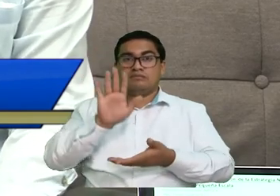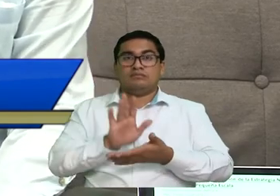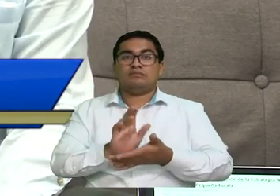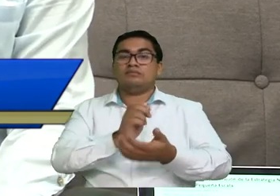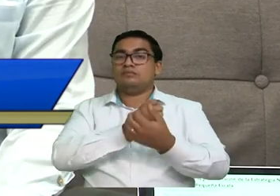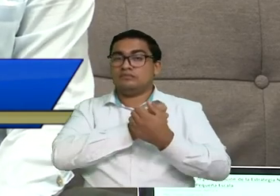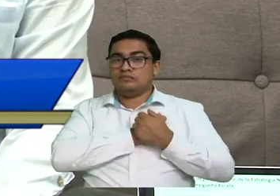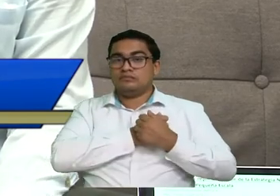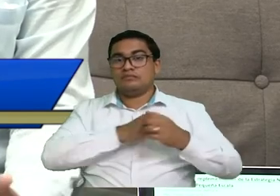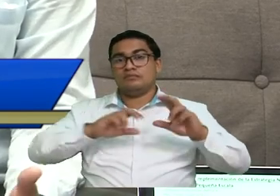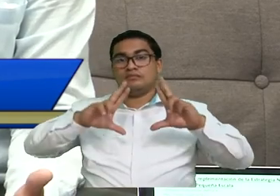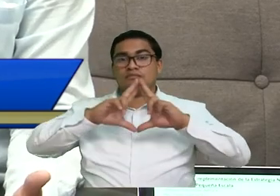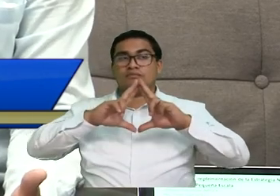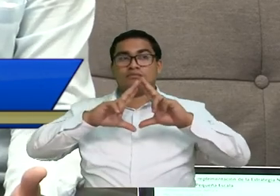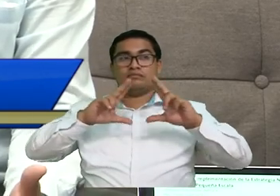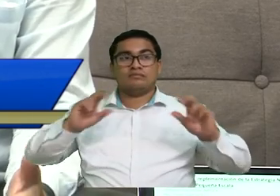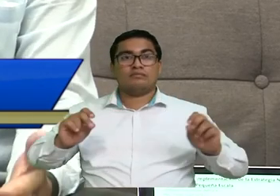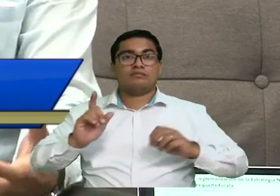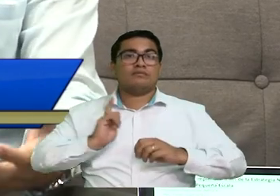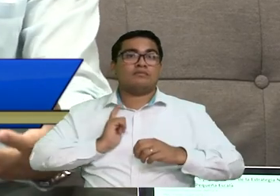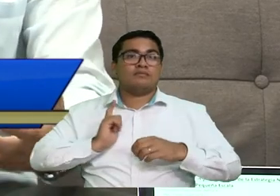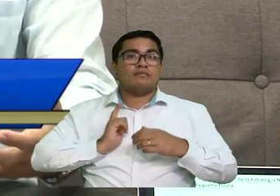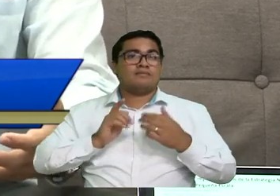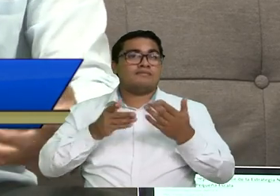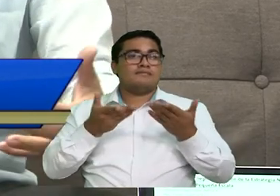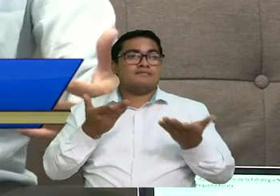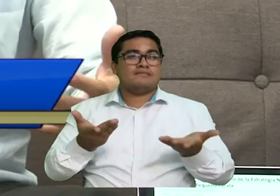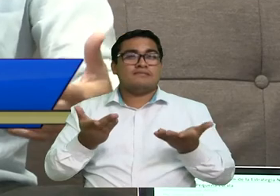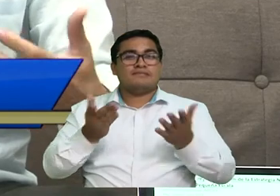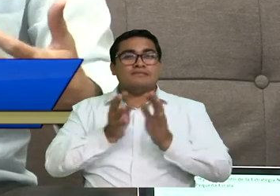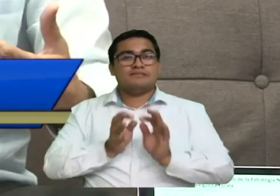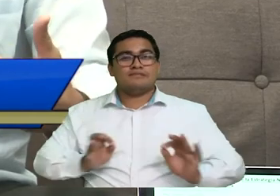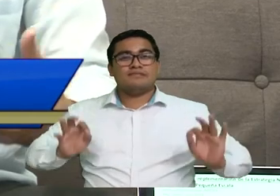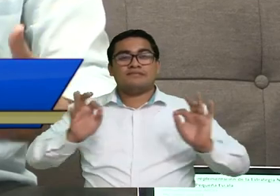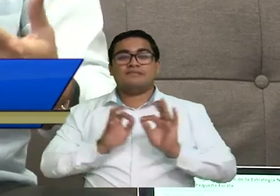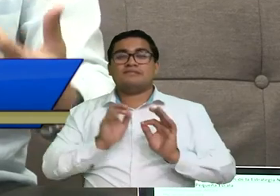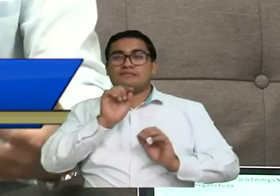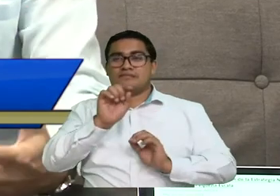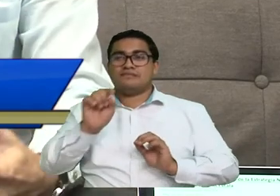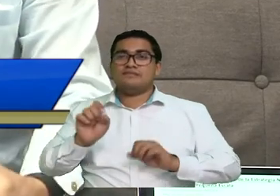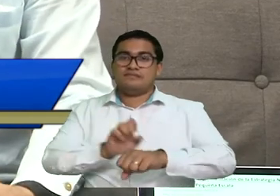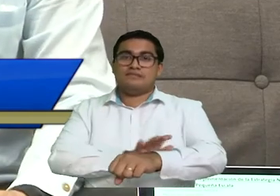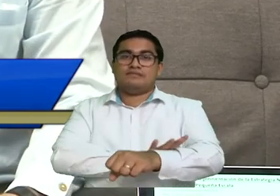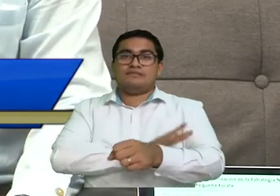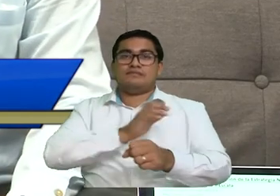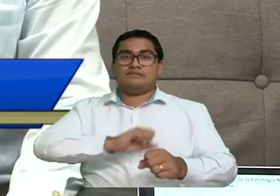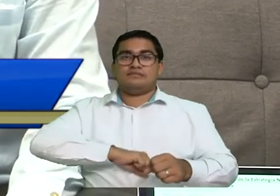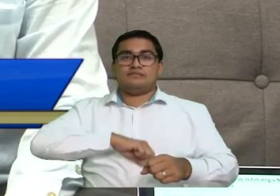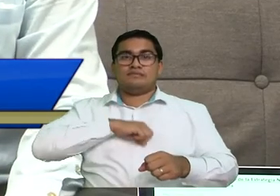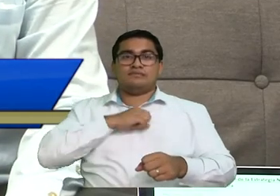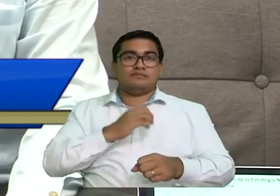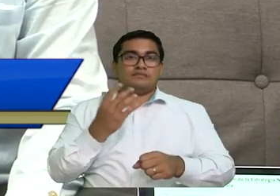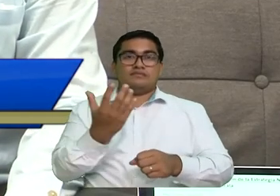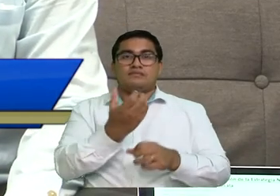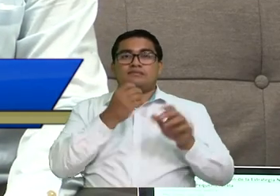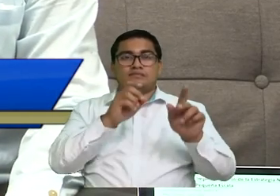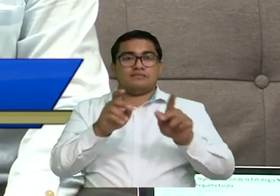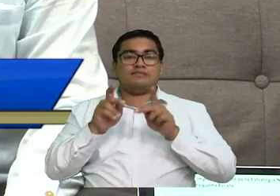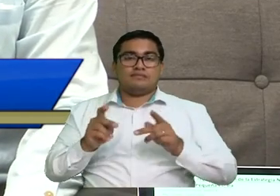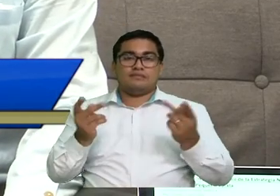patriótico tenemos que tenerlo ahí y sentirnos orgullosos todos los nicaragüenses